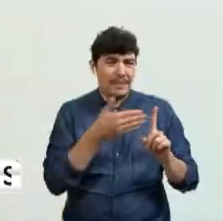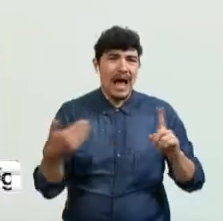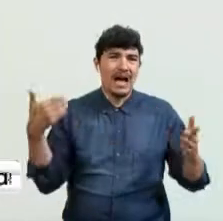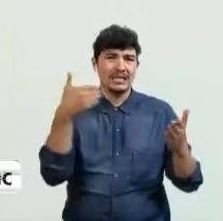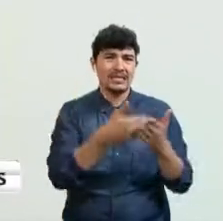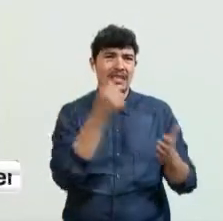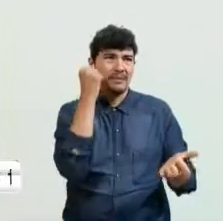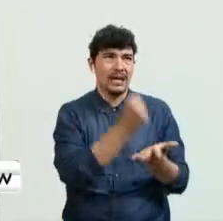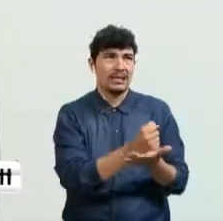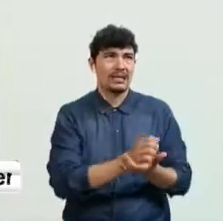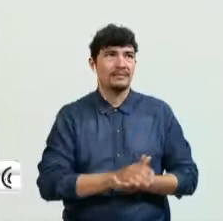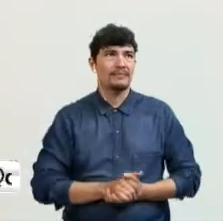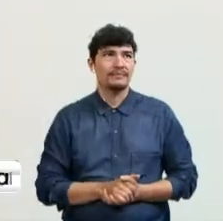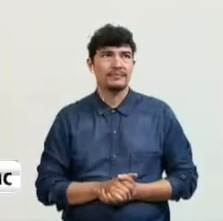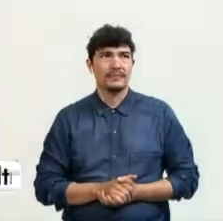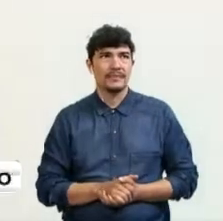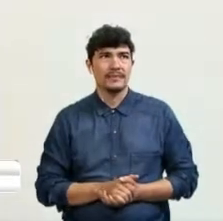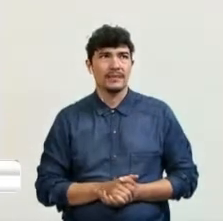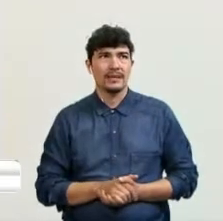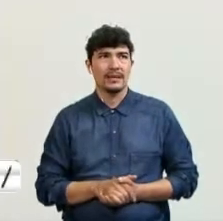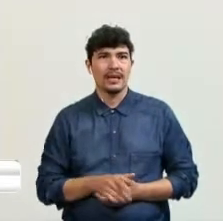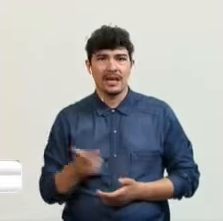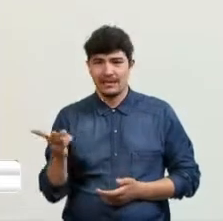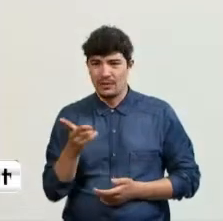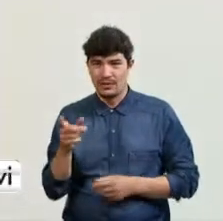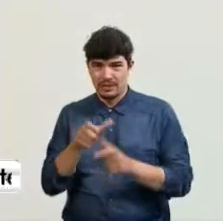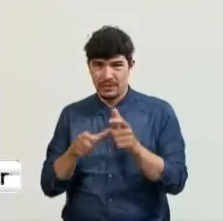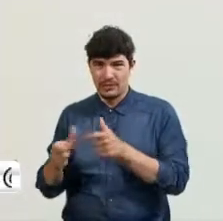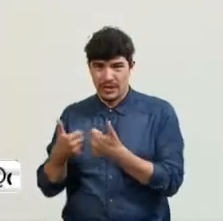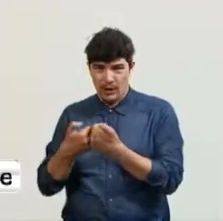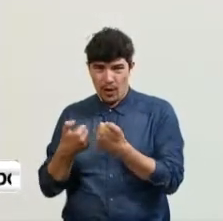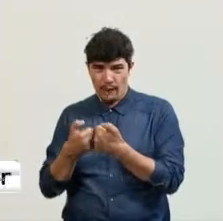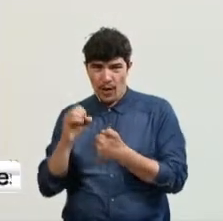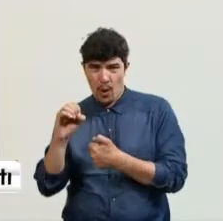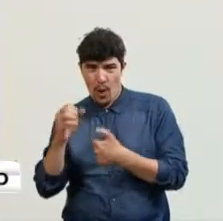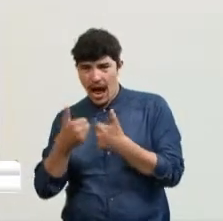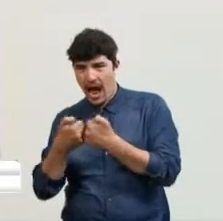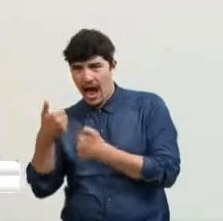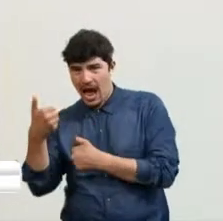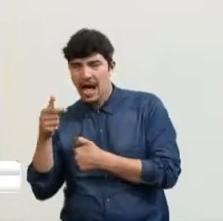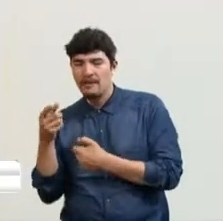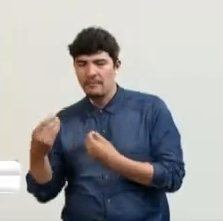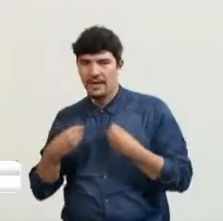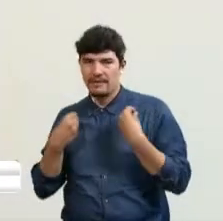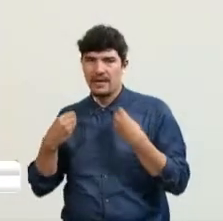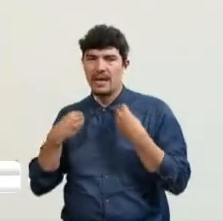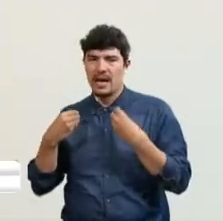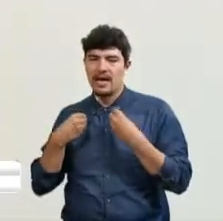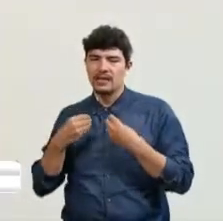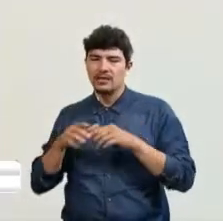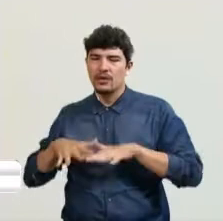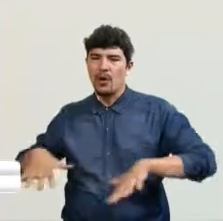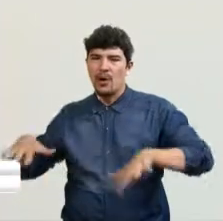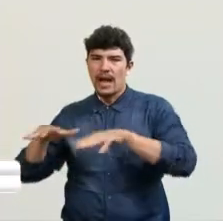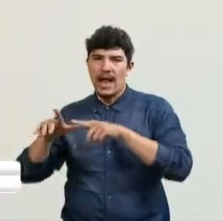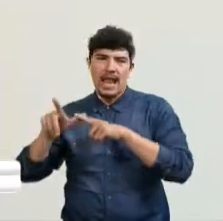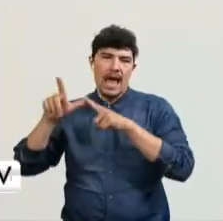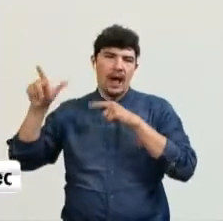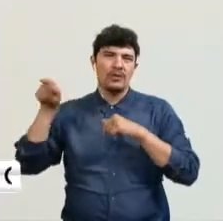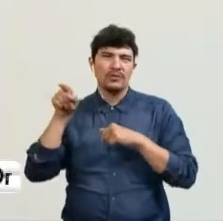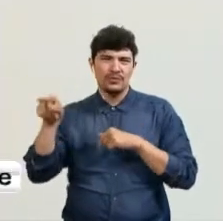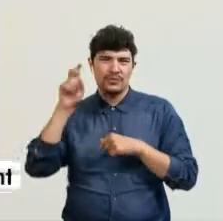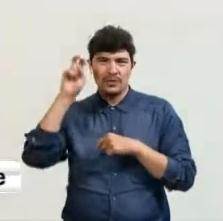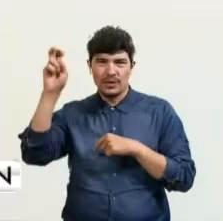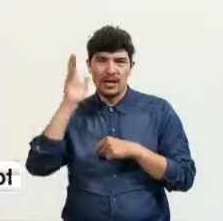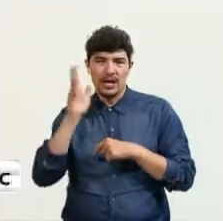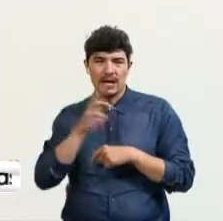matarla. Convivían en una zona apartada del norte de Santander. En este momento ya se adelanta la investigación por